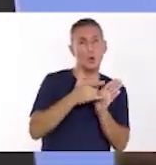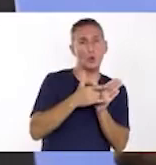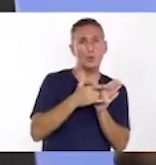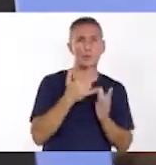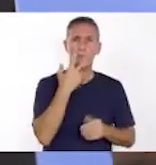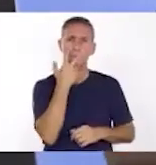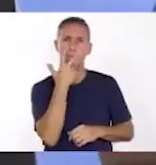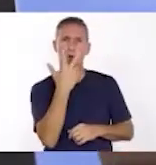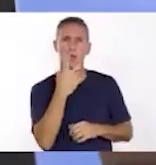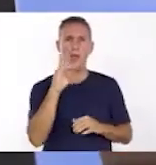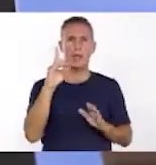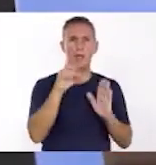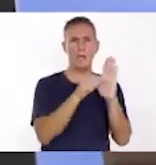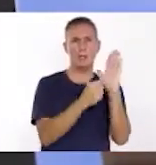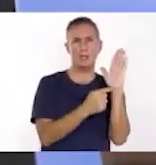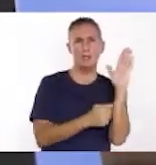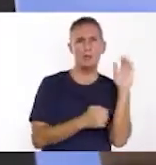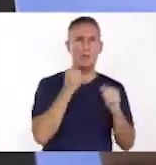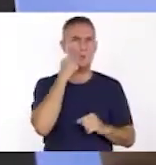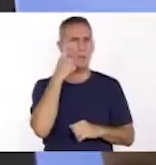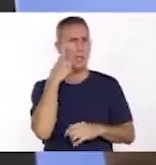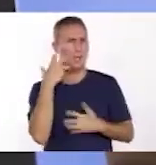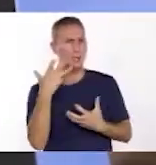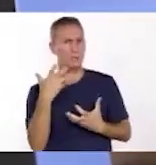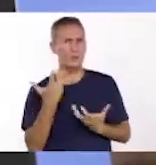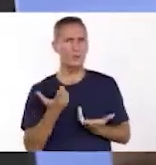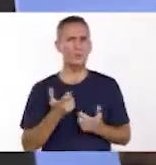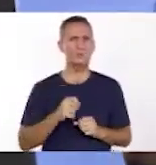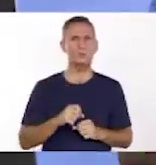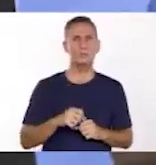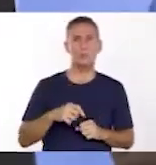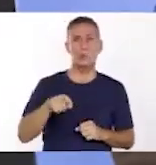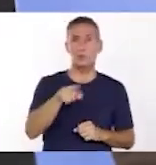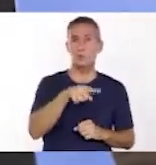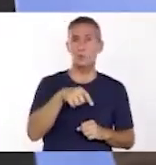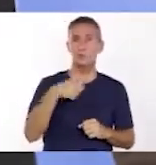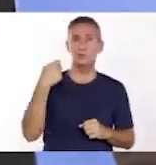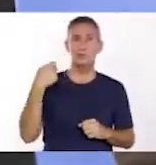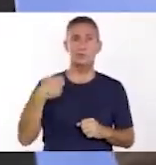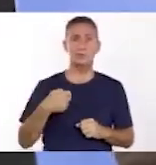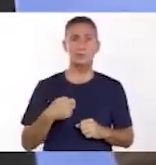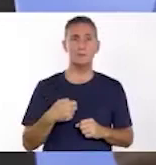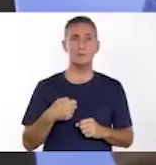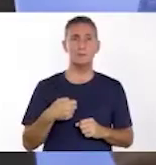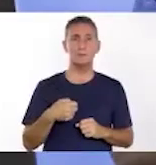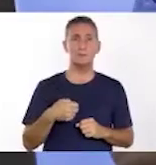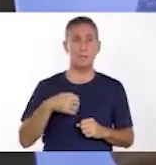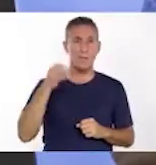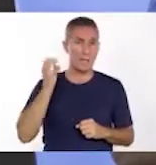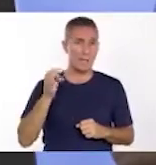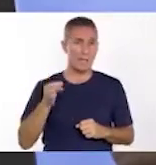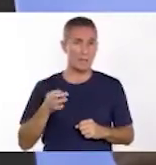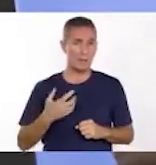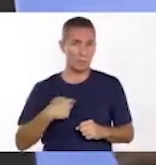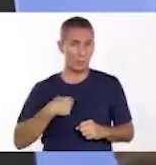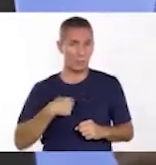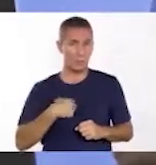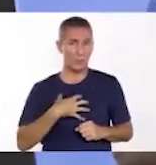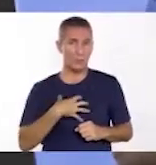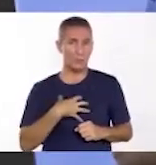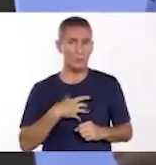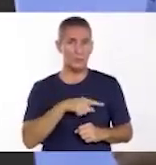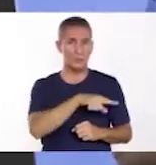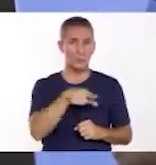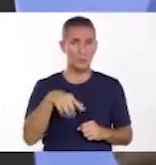Bien, vamos a ver sus datos esenciales, que también ustedes debían. Vamos a ver si así mismo como yo lo tengo, ustedes